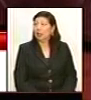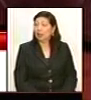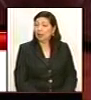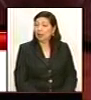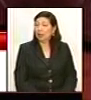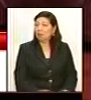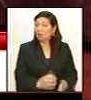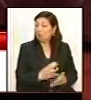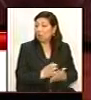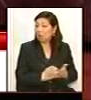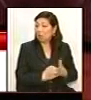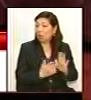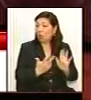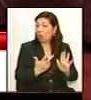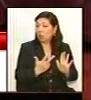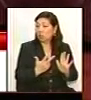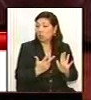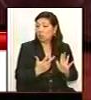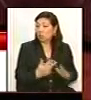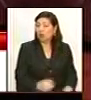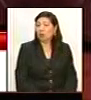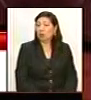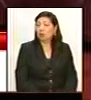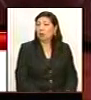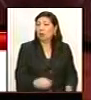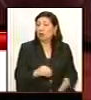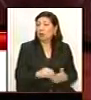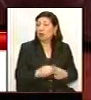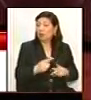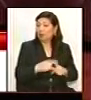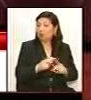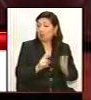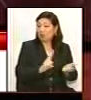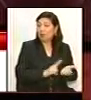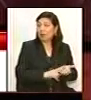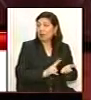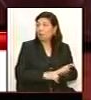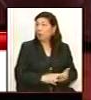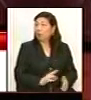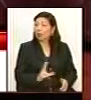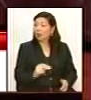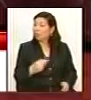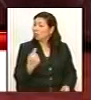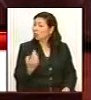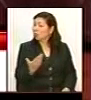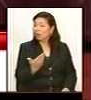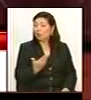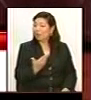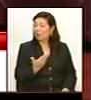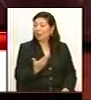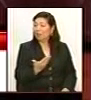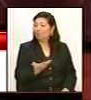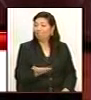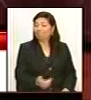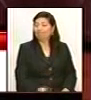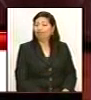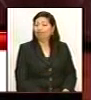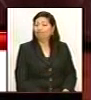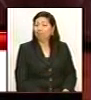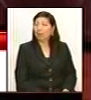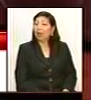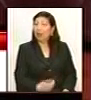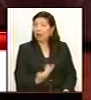que son menos de 8 unidades impositivas tributarias, no solamente, o sea, mejor dicho,